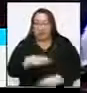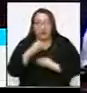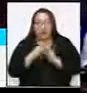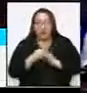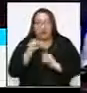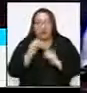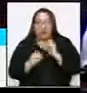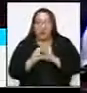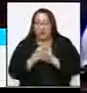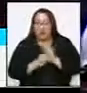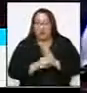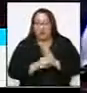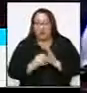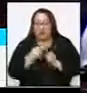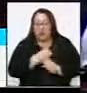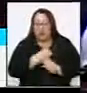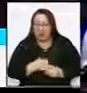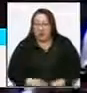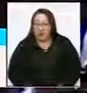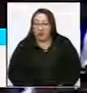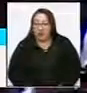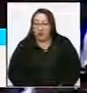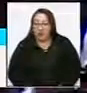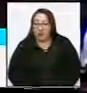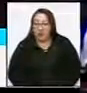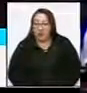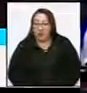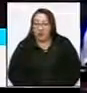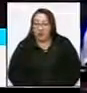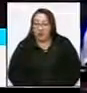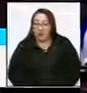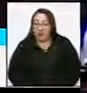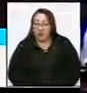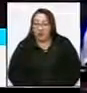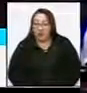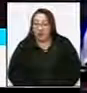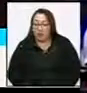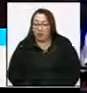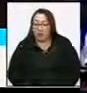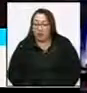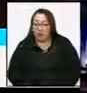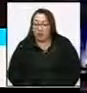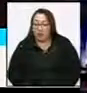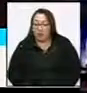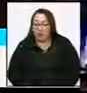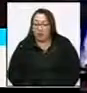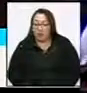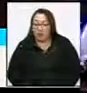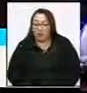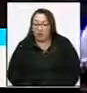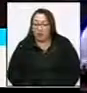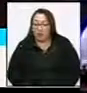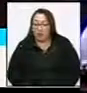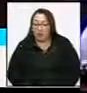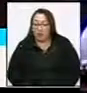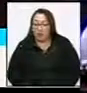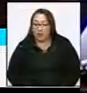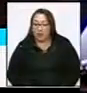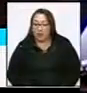que ha formulado el Ejecutivo al Legislativo y que lo hace a través de una cuestión de